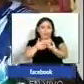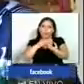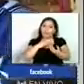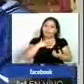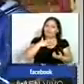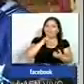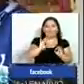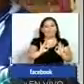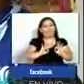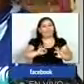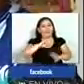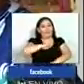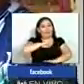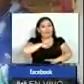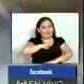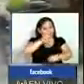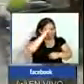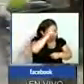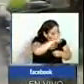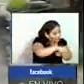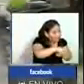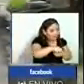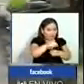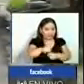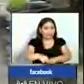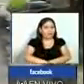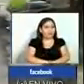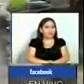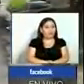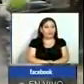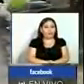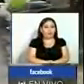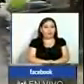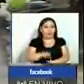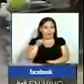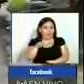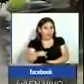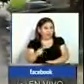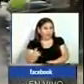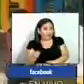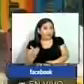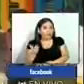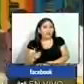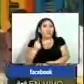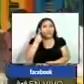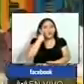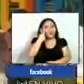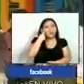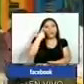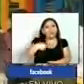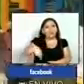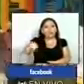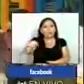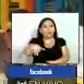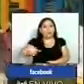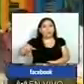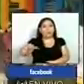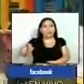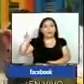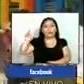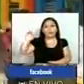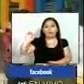satisfecho Que uno mismo la cosecha En esta ocasión Viajamos hasta el refugio